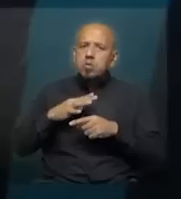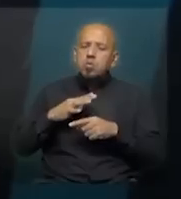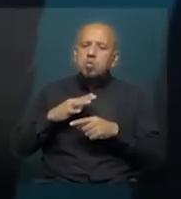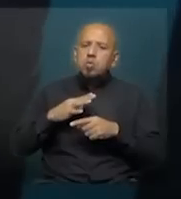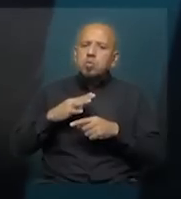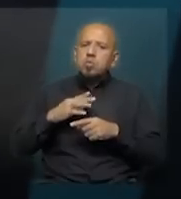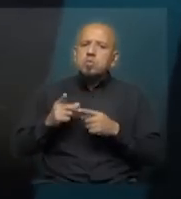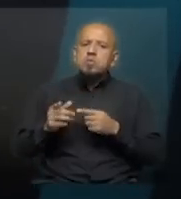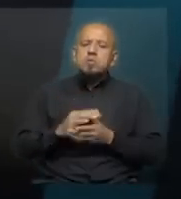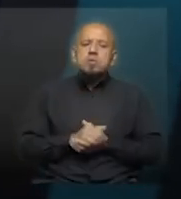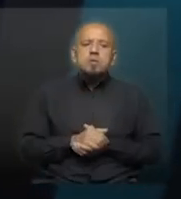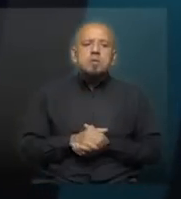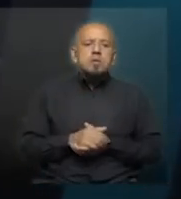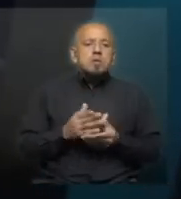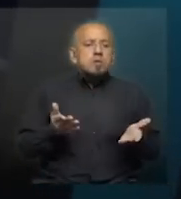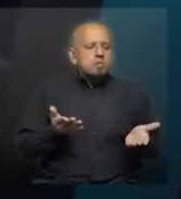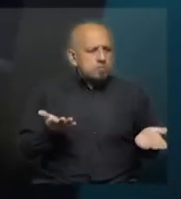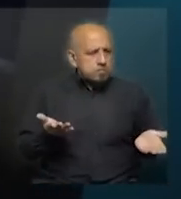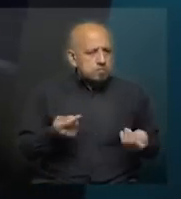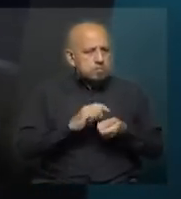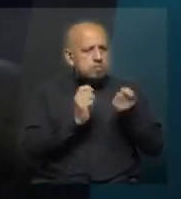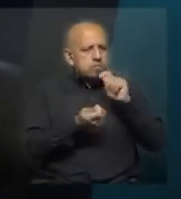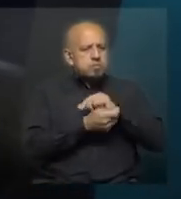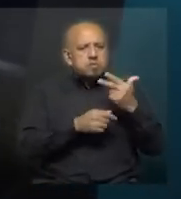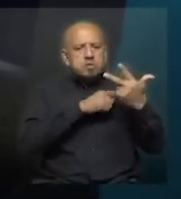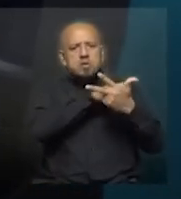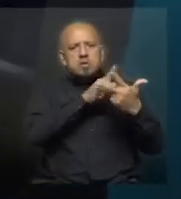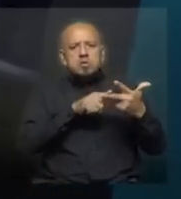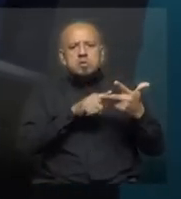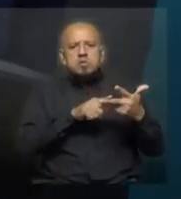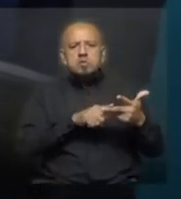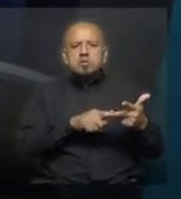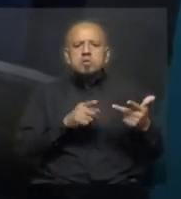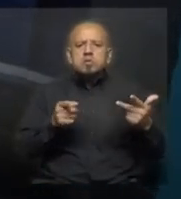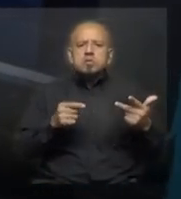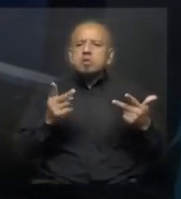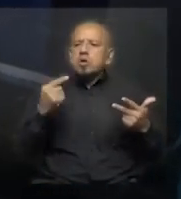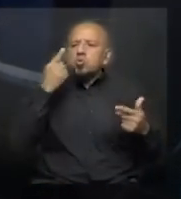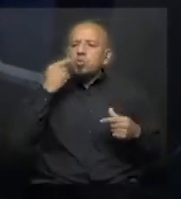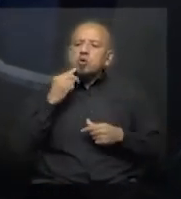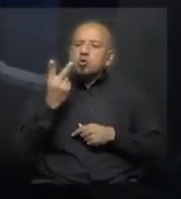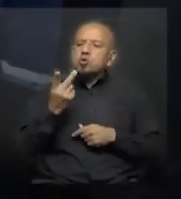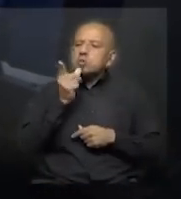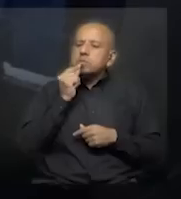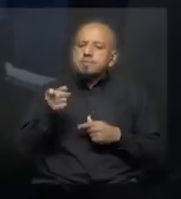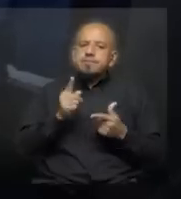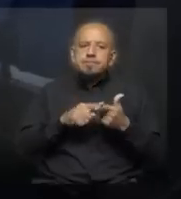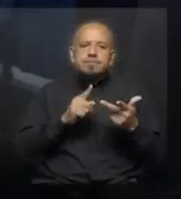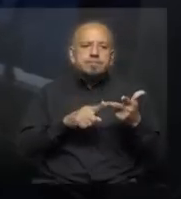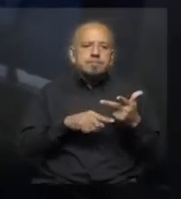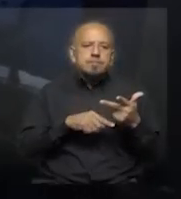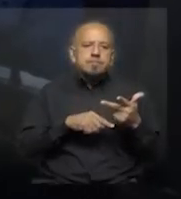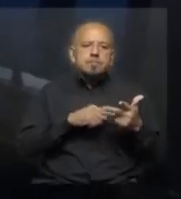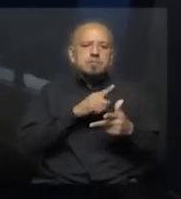realizando? Bueno, no sé de qué cambios me decís, si los de los principales cabezas. Hubo uno de ellos, el 2, por ejemplo, de la cúpula que estuvo imputado. Imprescindibles.